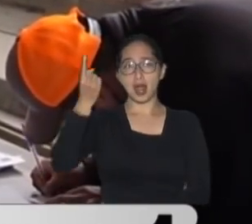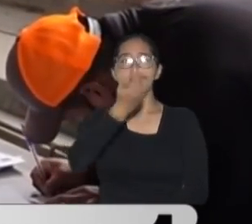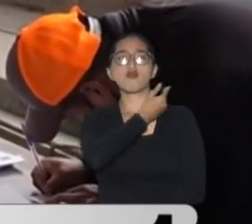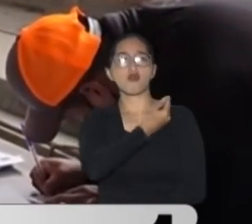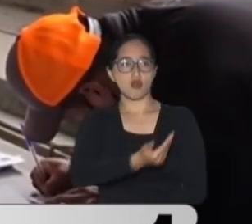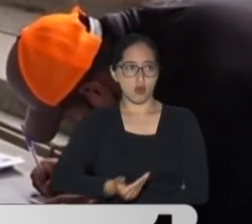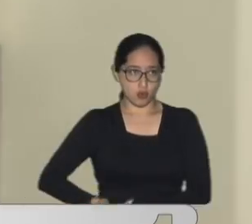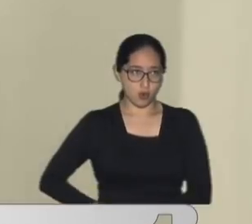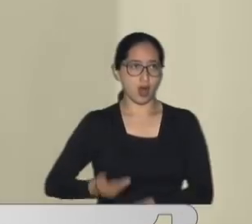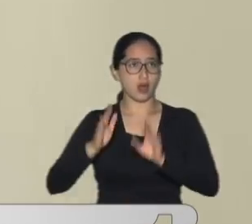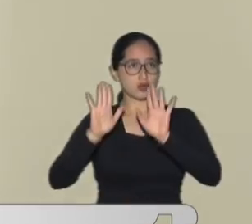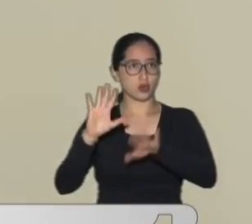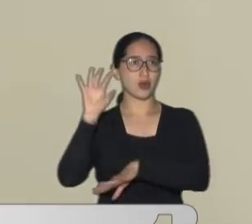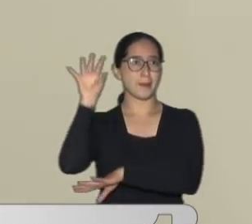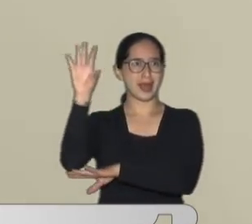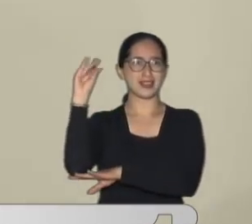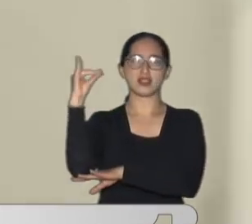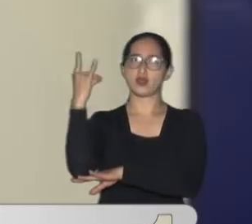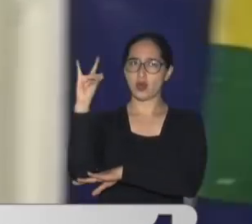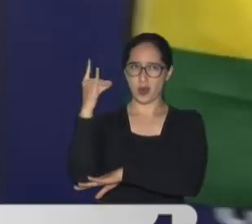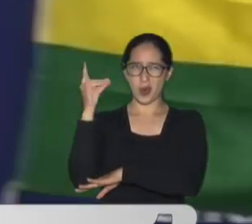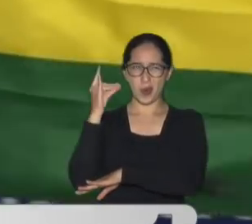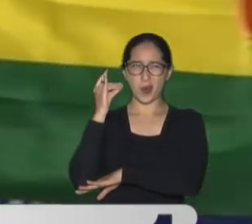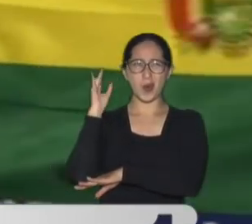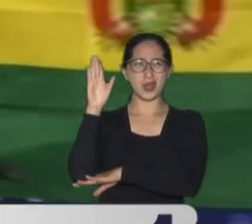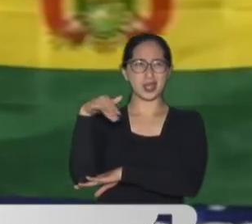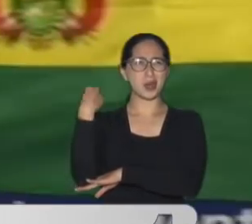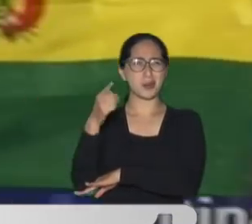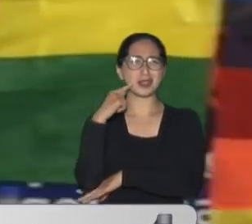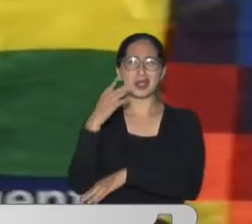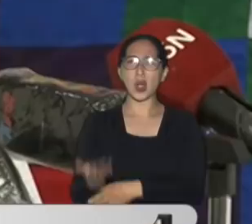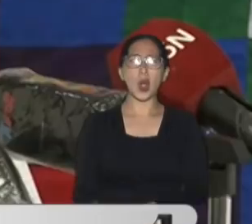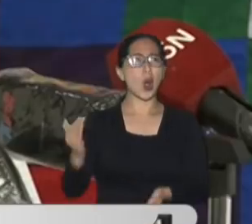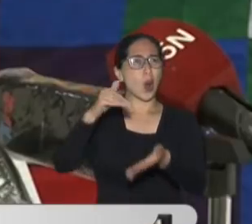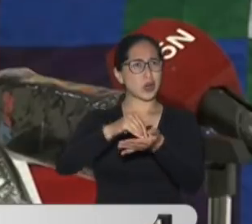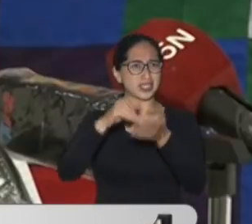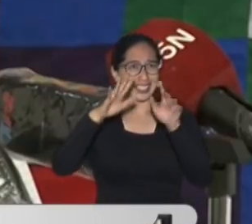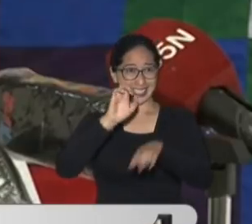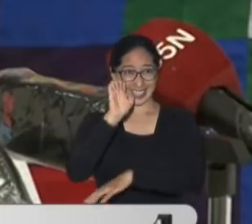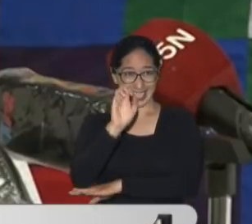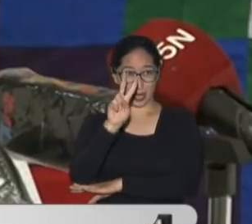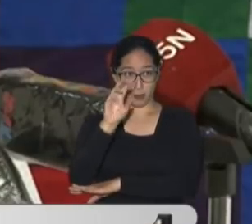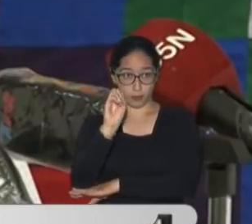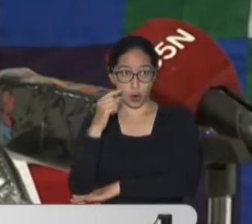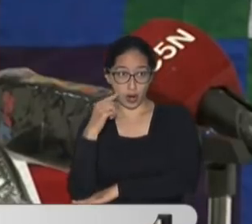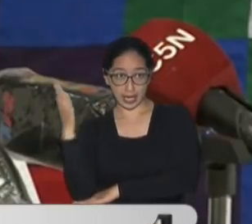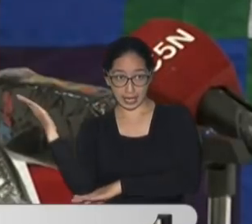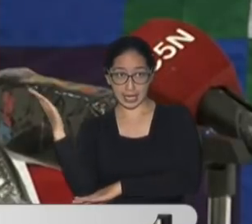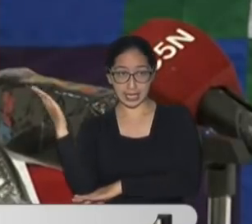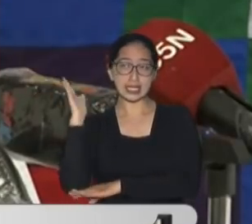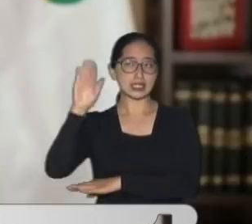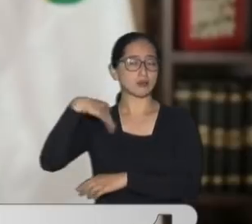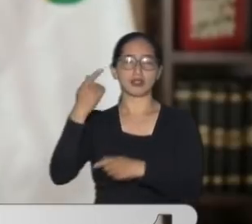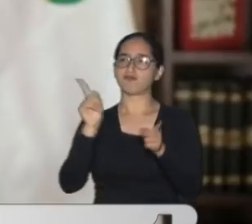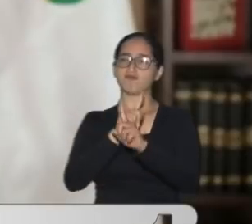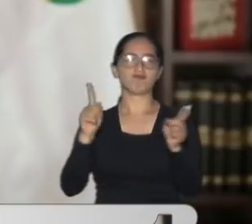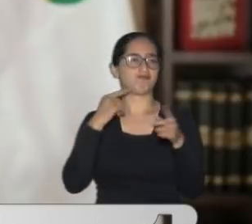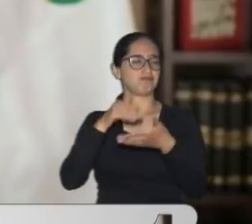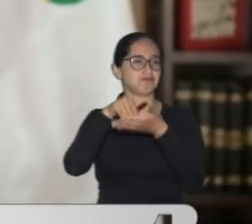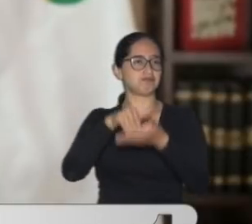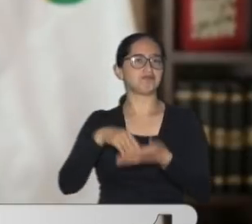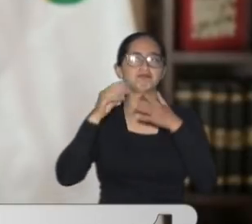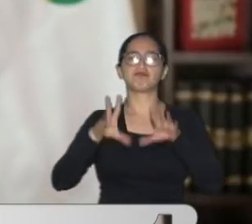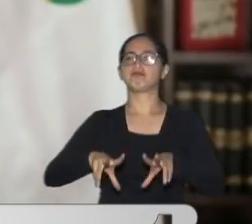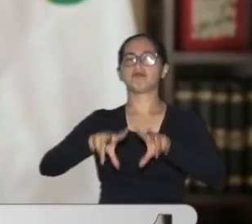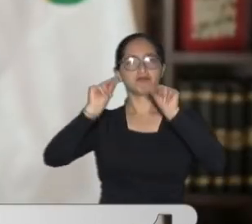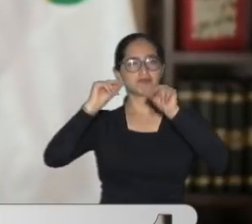crisis desatada por el frustrado intento reeleccionista de Evo Morales, que terminó con su renuncia y la imposición del gobierno de